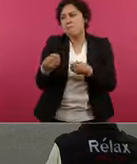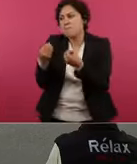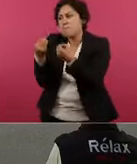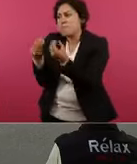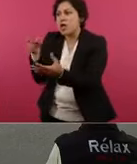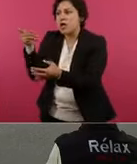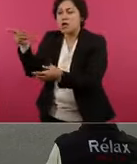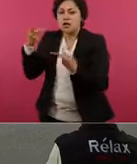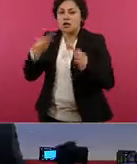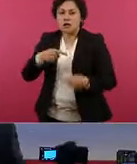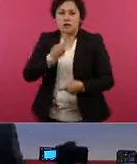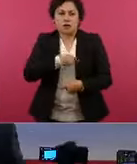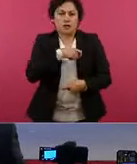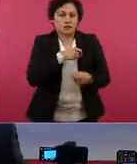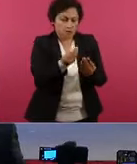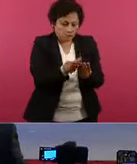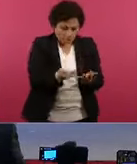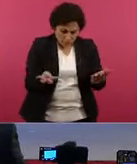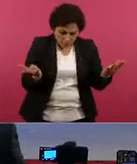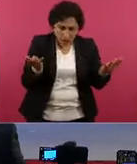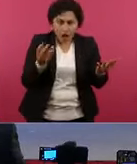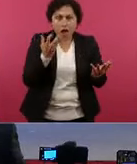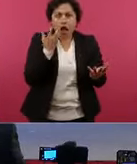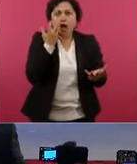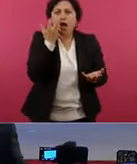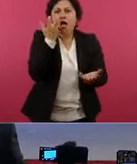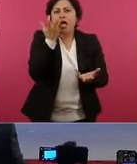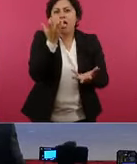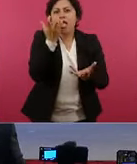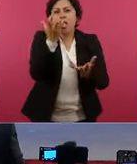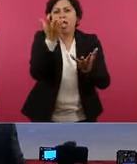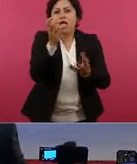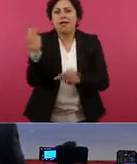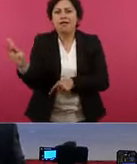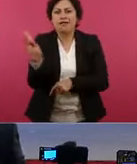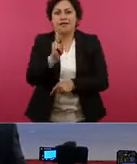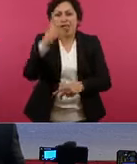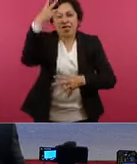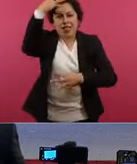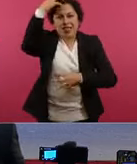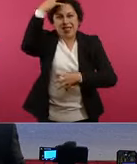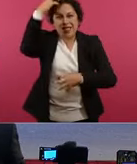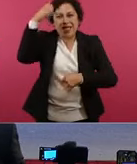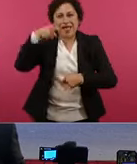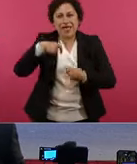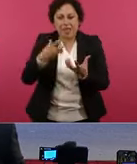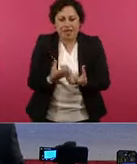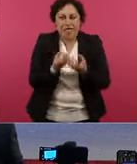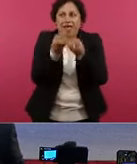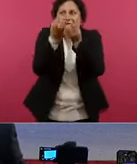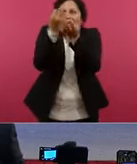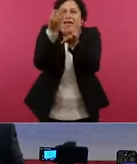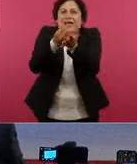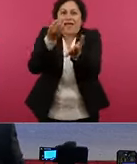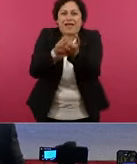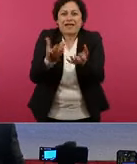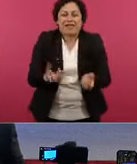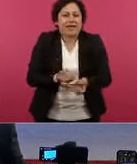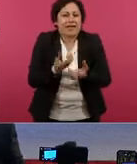deleitándose, como si fueran monos, levantaban el oro, como que se